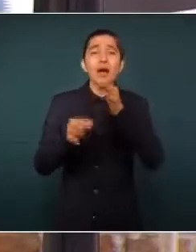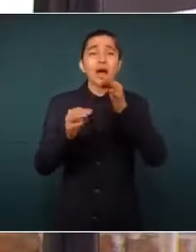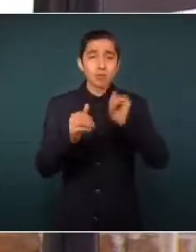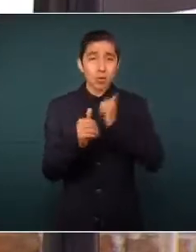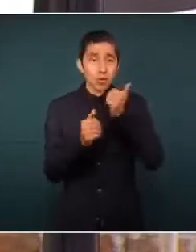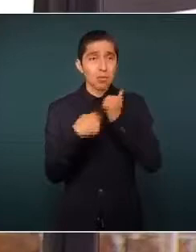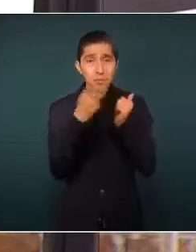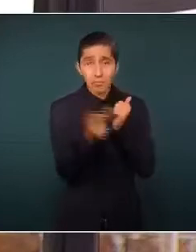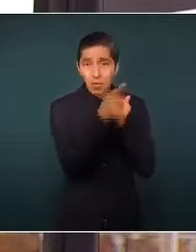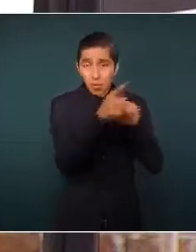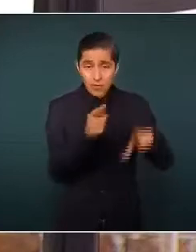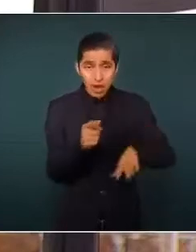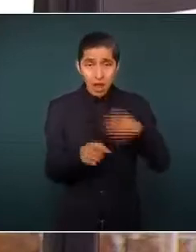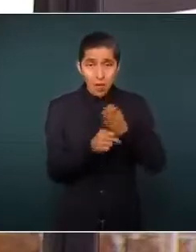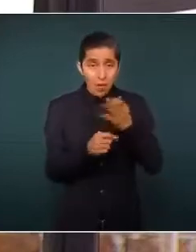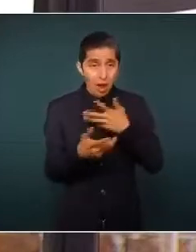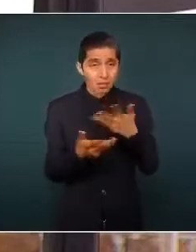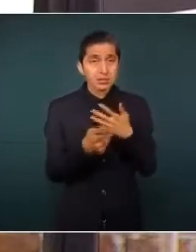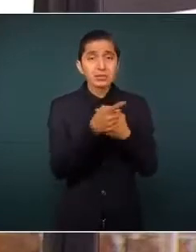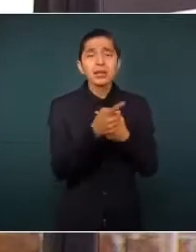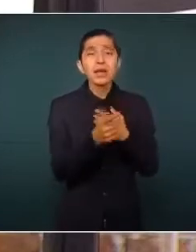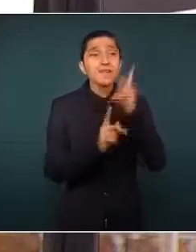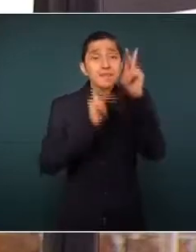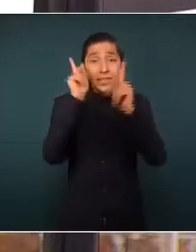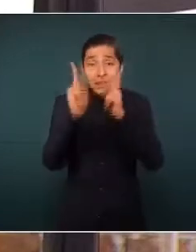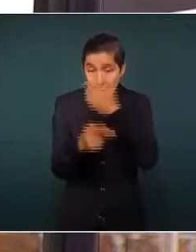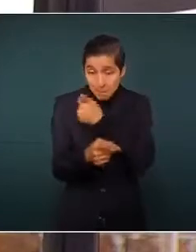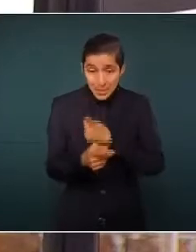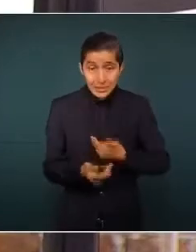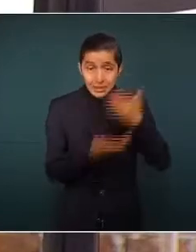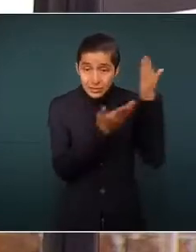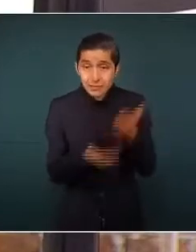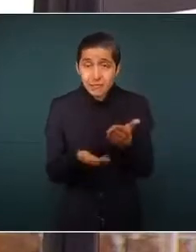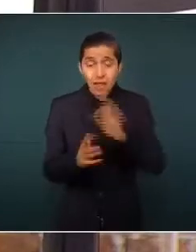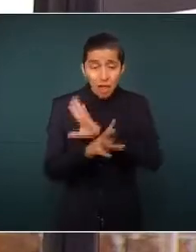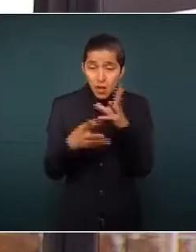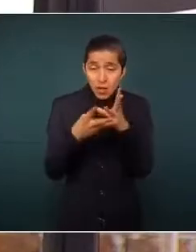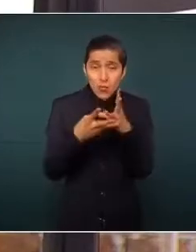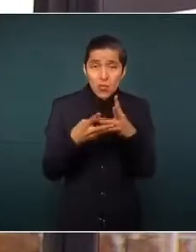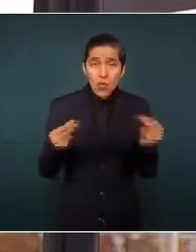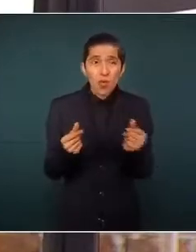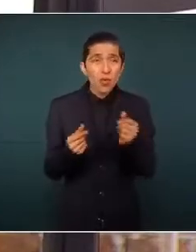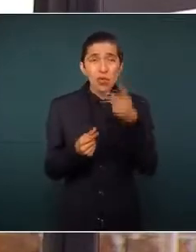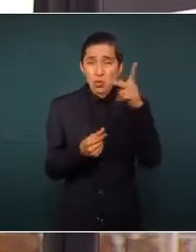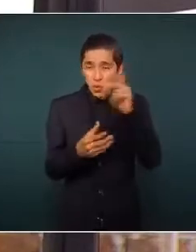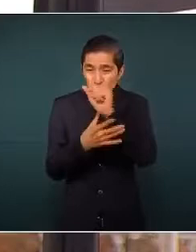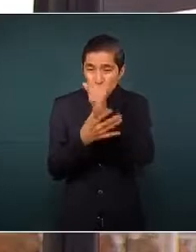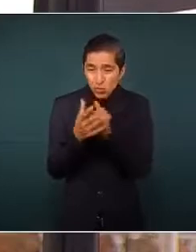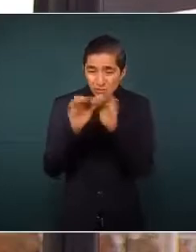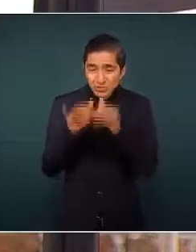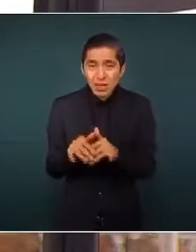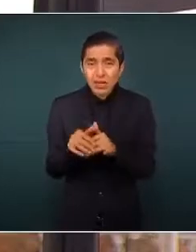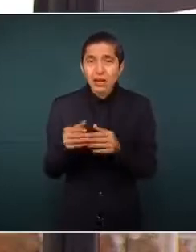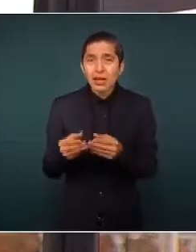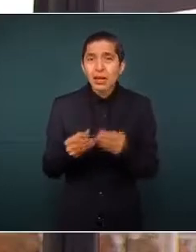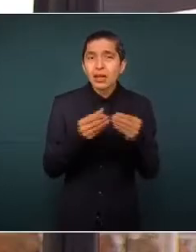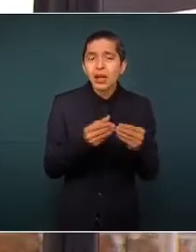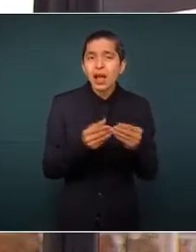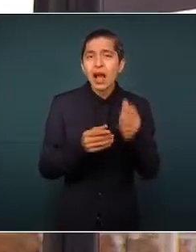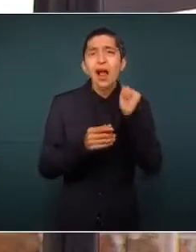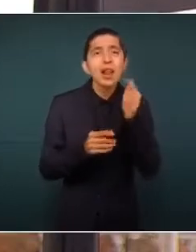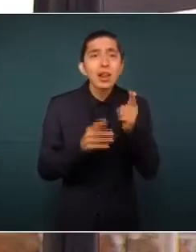si me permite preguntarle si con la visita del presidente se resuelve el tema de la solicitud que tenía con él para un diálogo